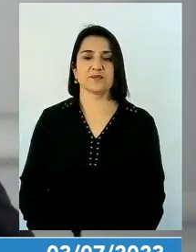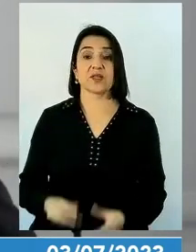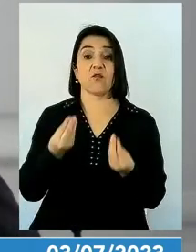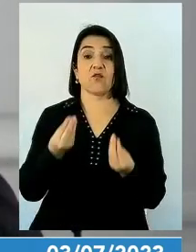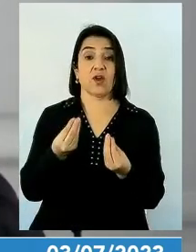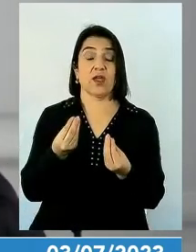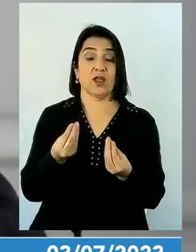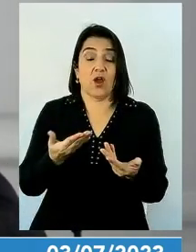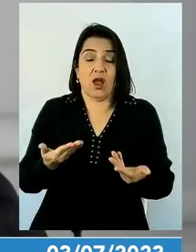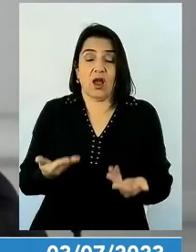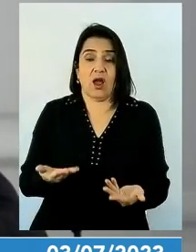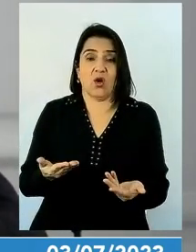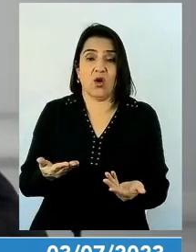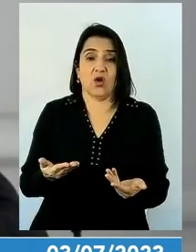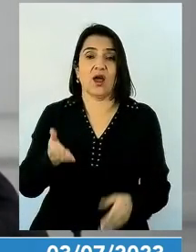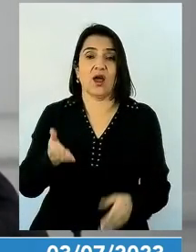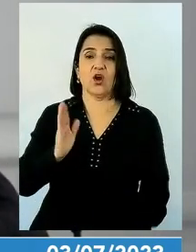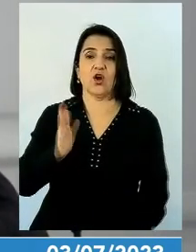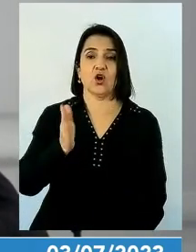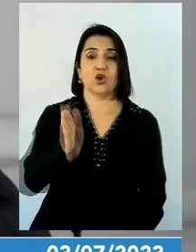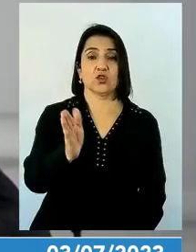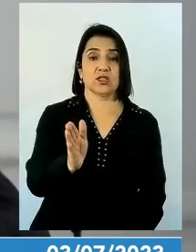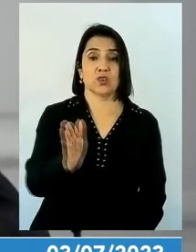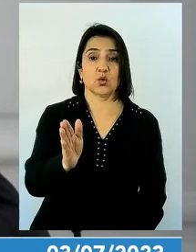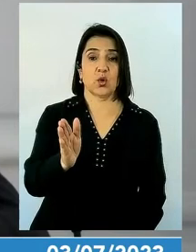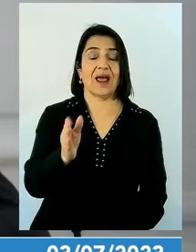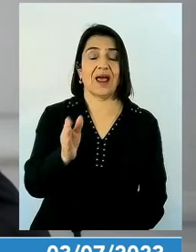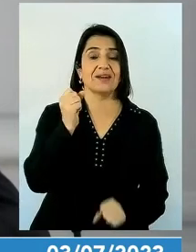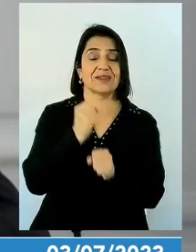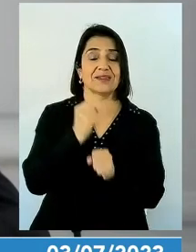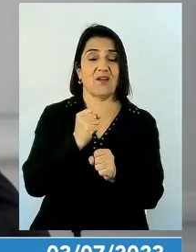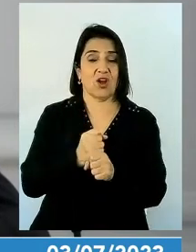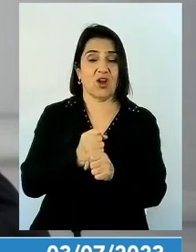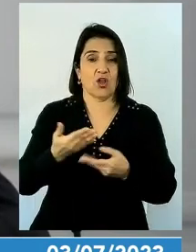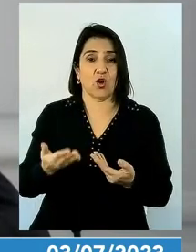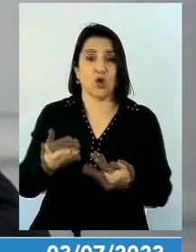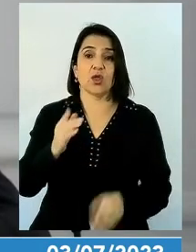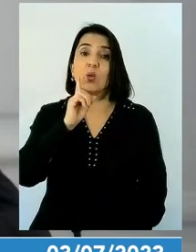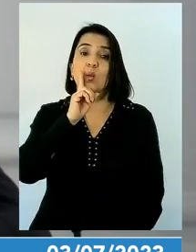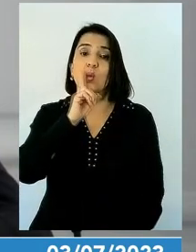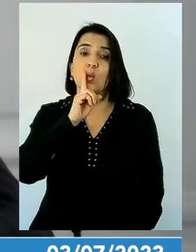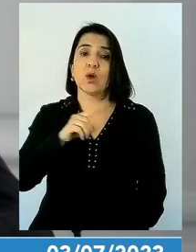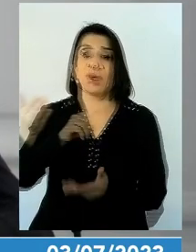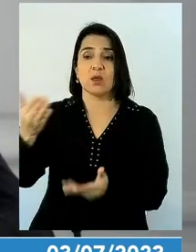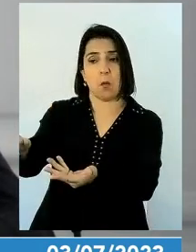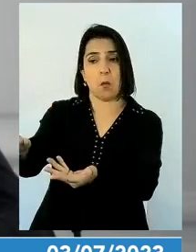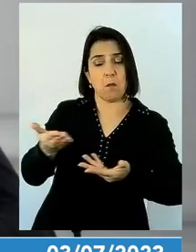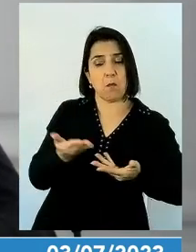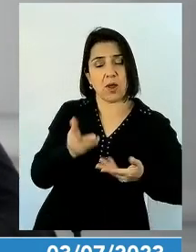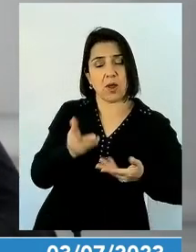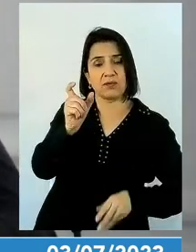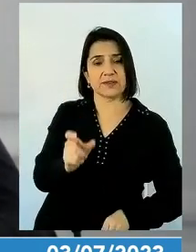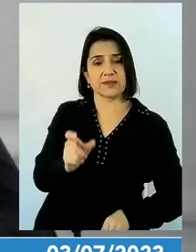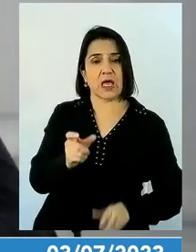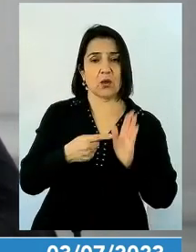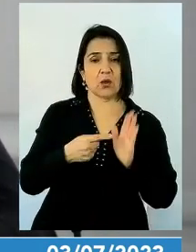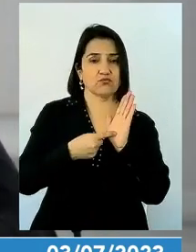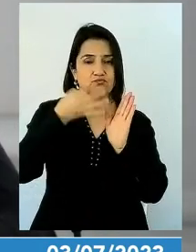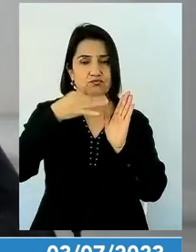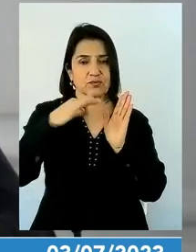a seguir con nuestro trabajo de hoy, que queda el último expositor, el señor Nicolás